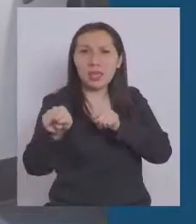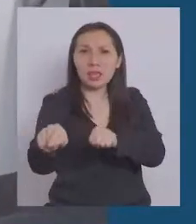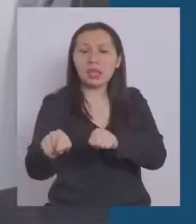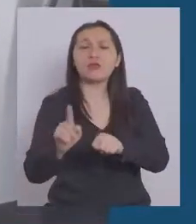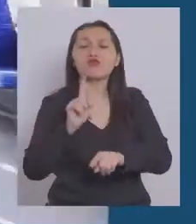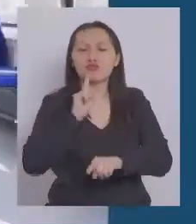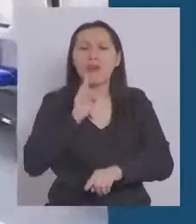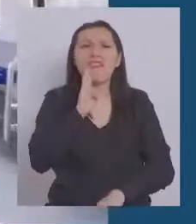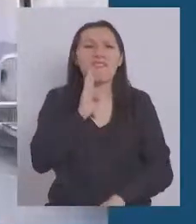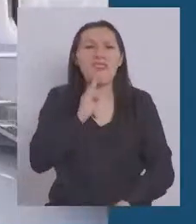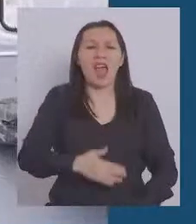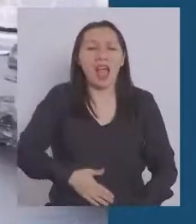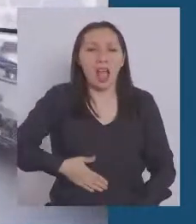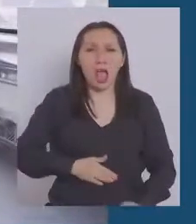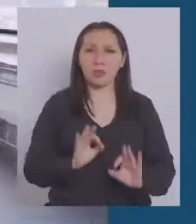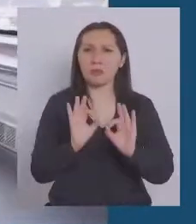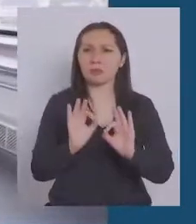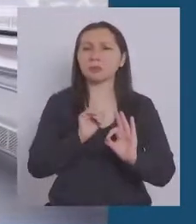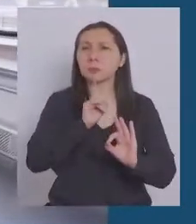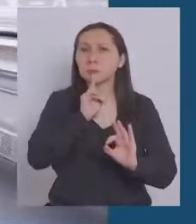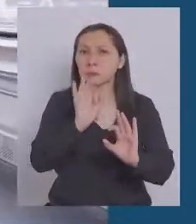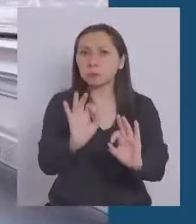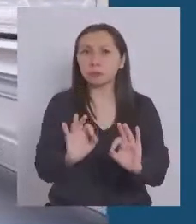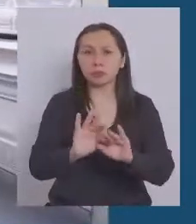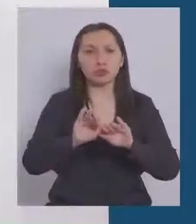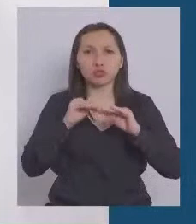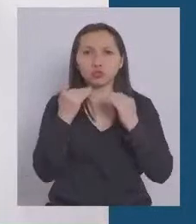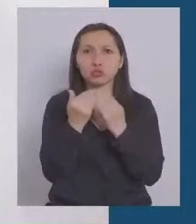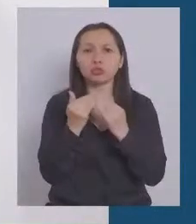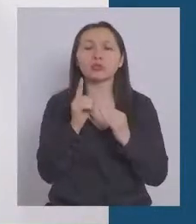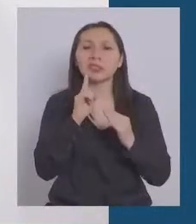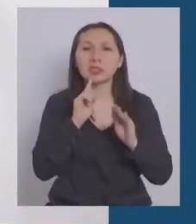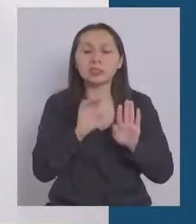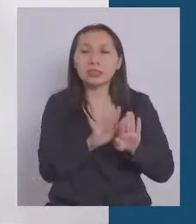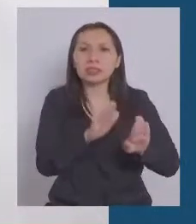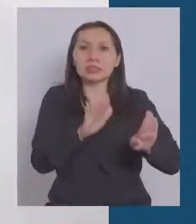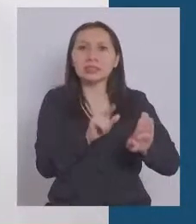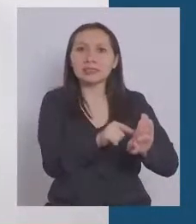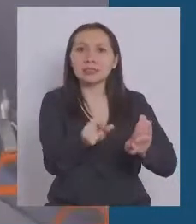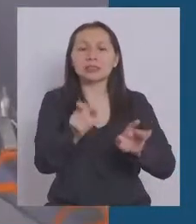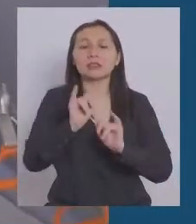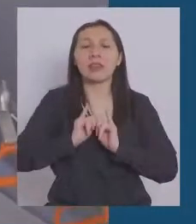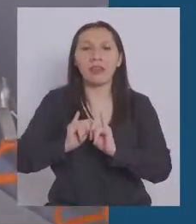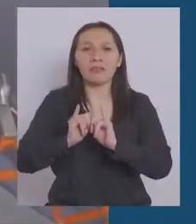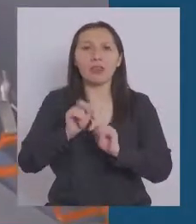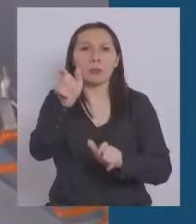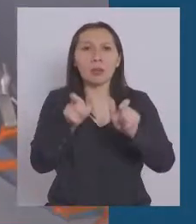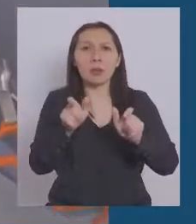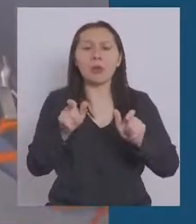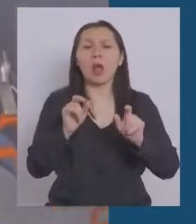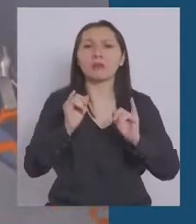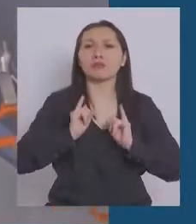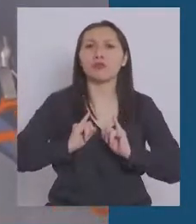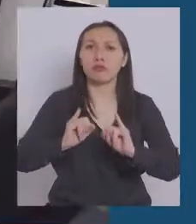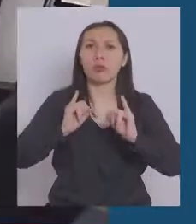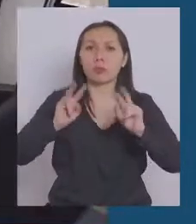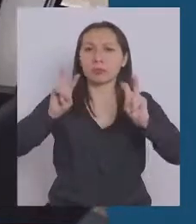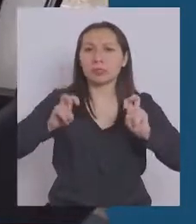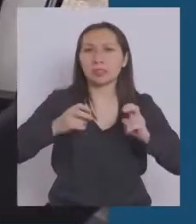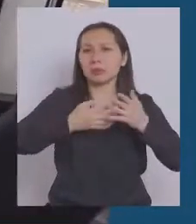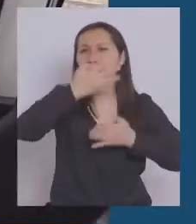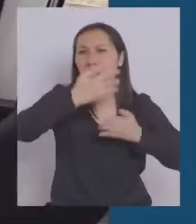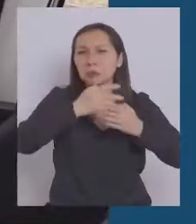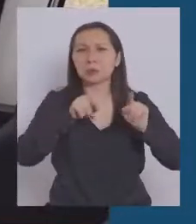con baños de alto estándar, todo sensorizado, información a los usuarios por medios digitales, cámaras